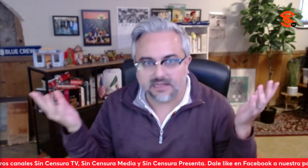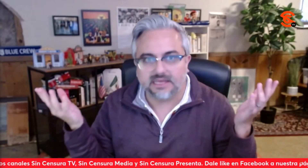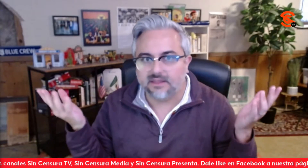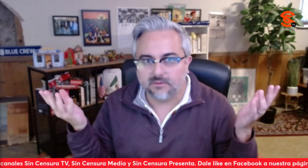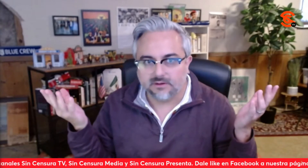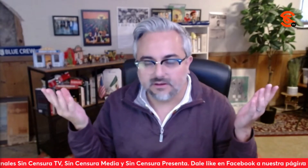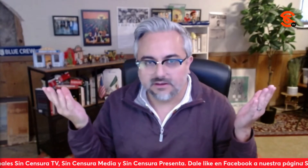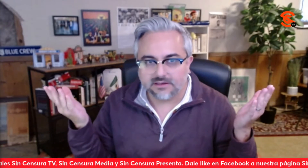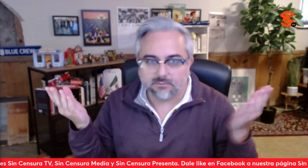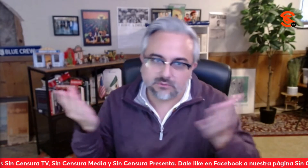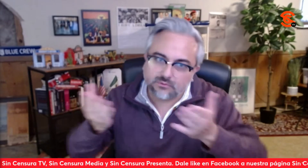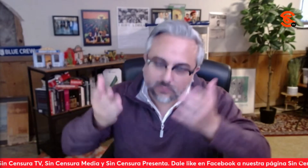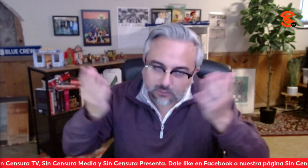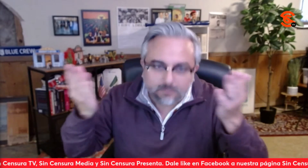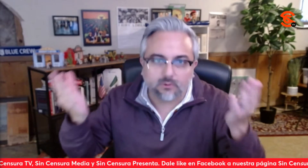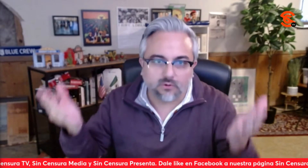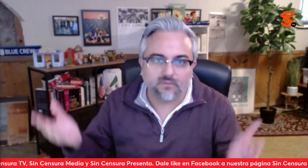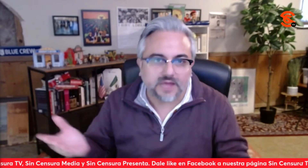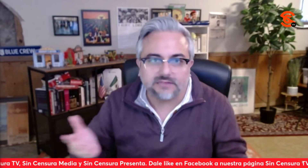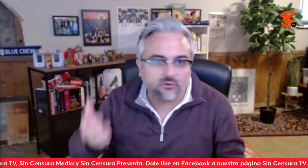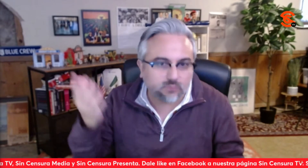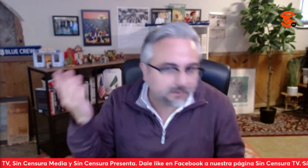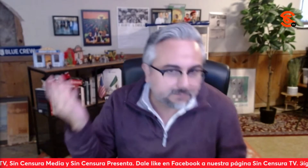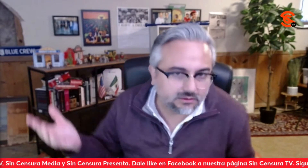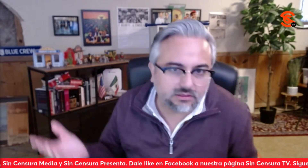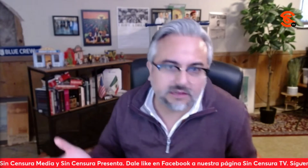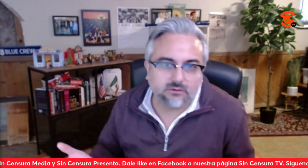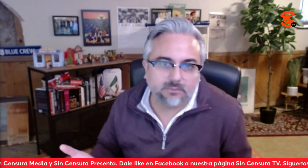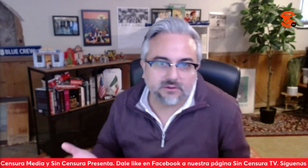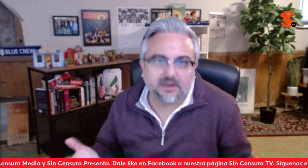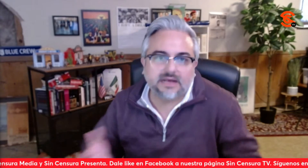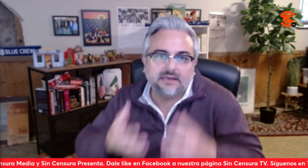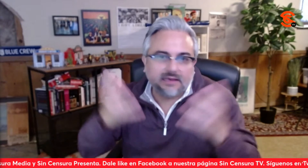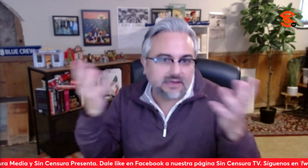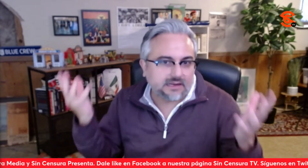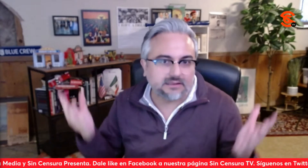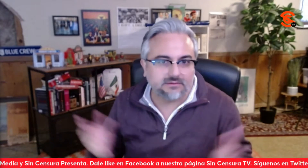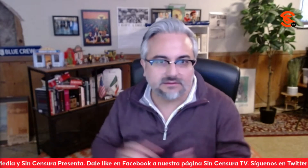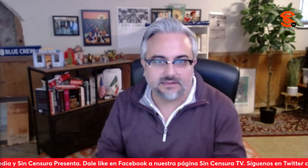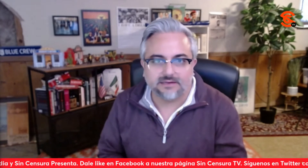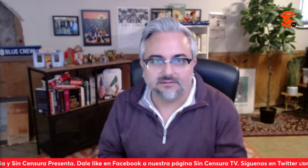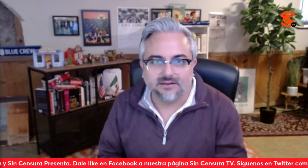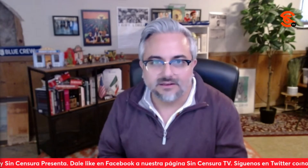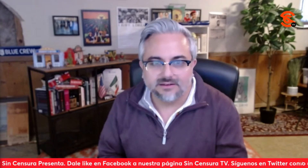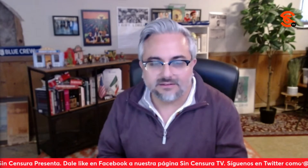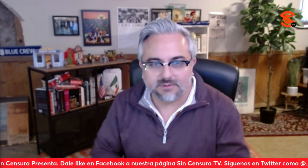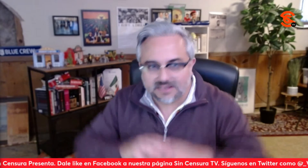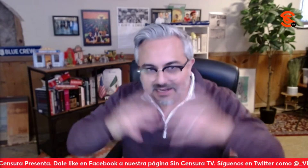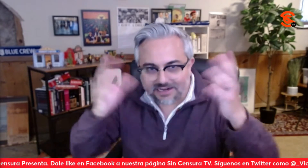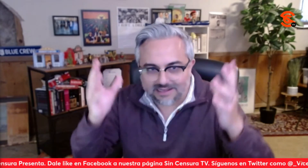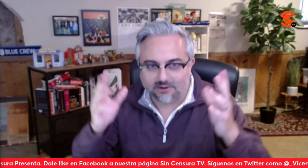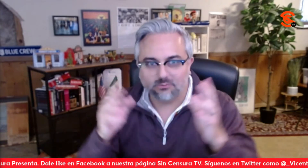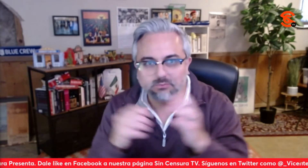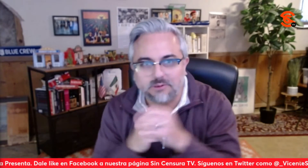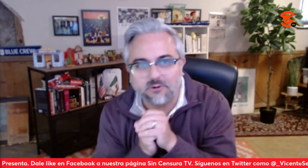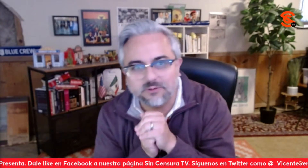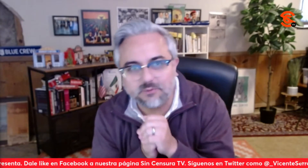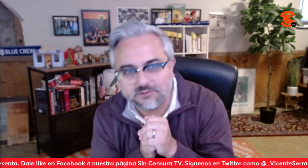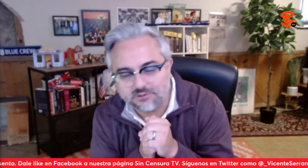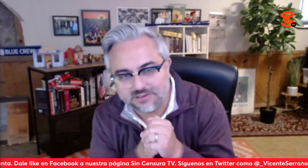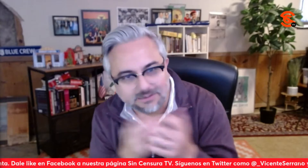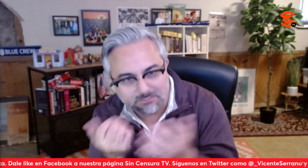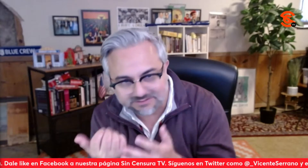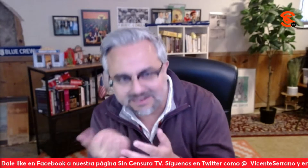mediocre privilegiado que pues por contactos, por apellido de alto pedorraje llegan ahí donde están, ¿no? Siempre llegan ahí a los